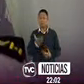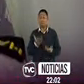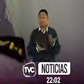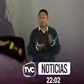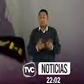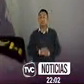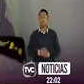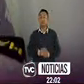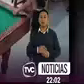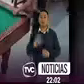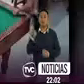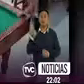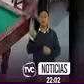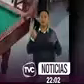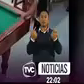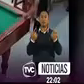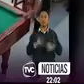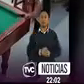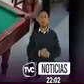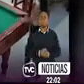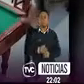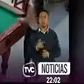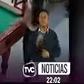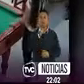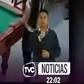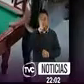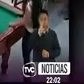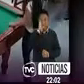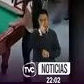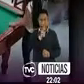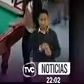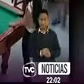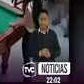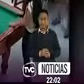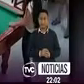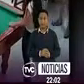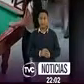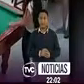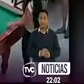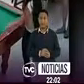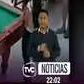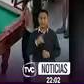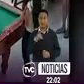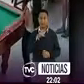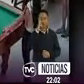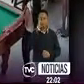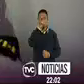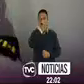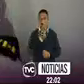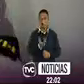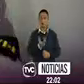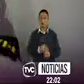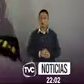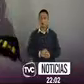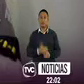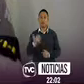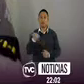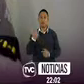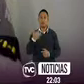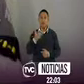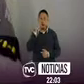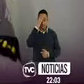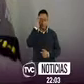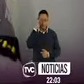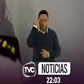eran armas de fogueo. Nos están buscando, aunque eso sea lo más complicado de la investigación. Tenemos los indicios, pero